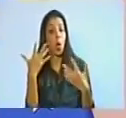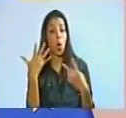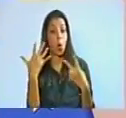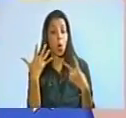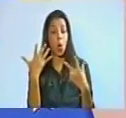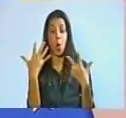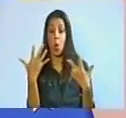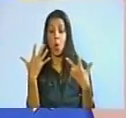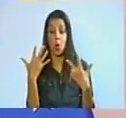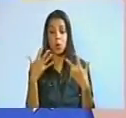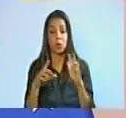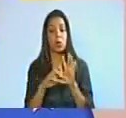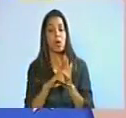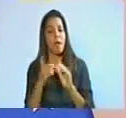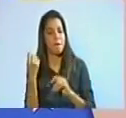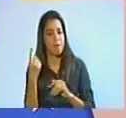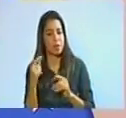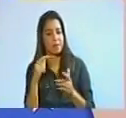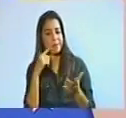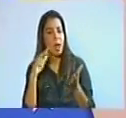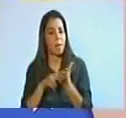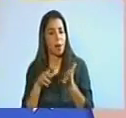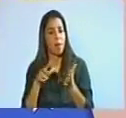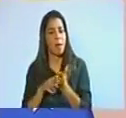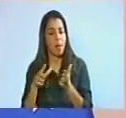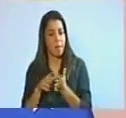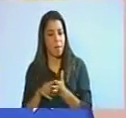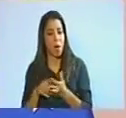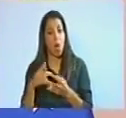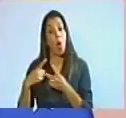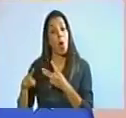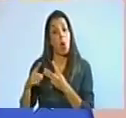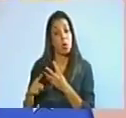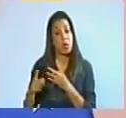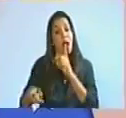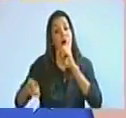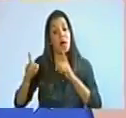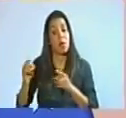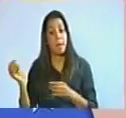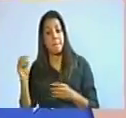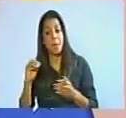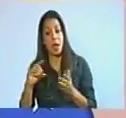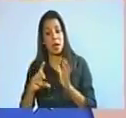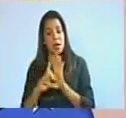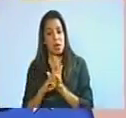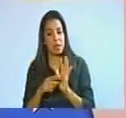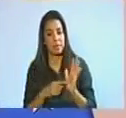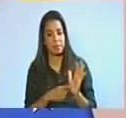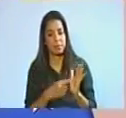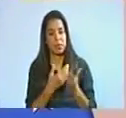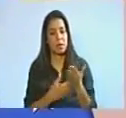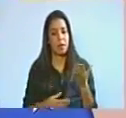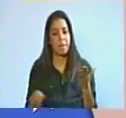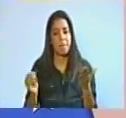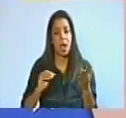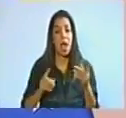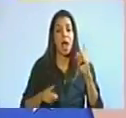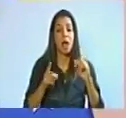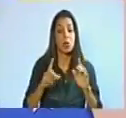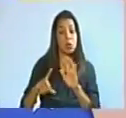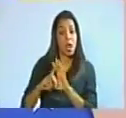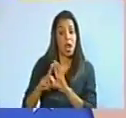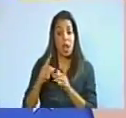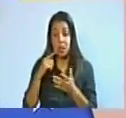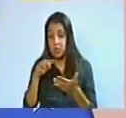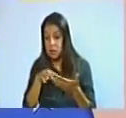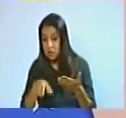dijo el presidente. Que a lo mejor vamos a necesitar revisar otras que, sin dejar de existir, necesitan cambios para